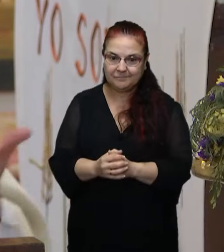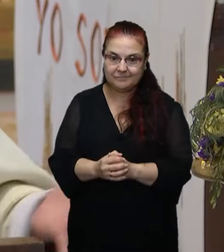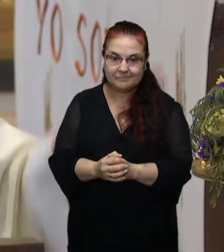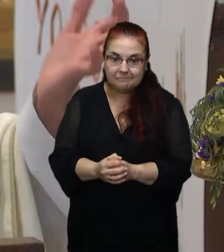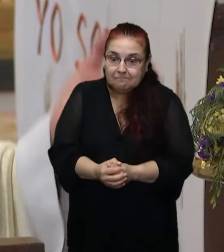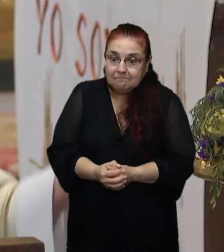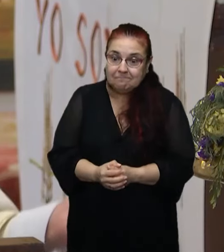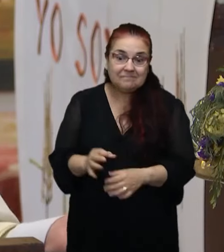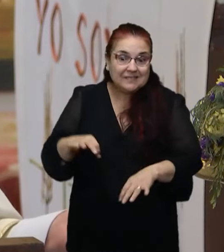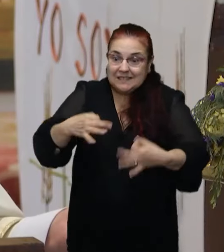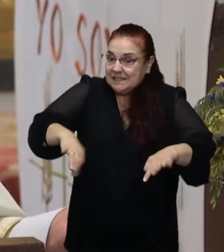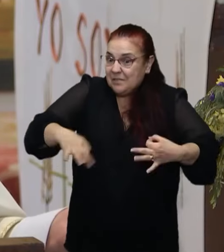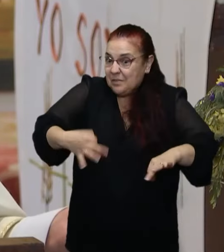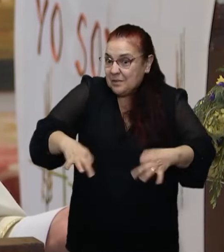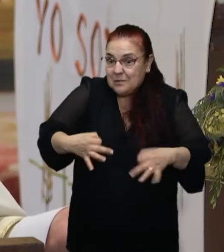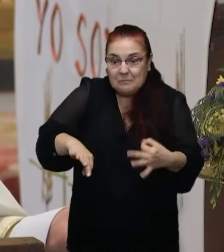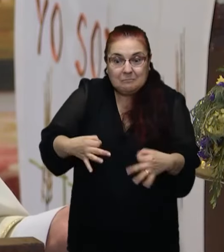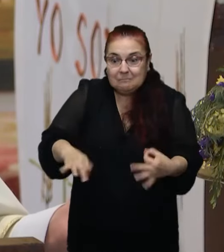Ser humildes.